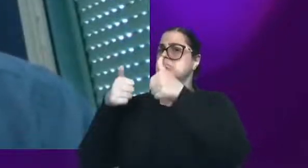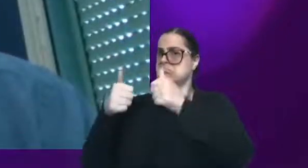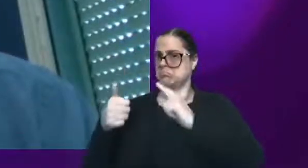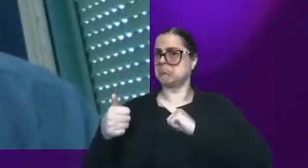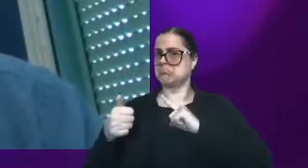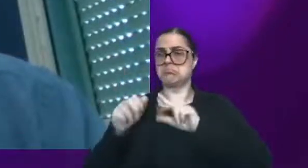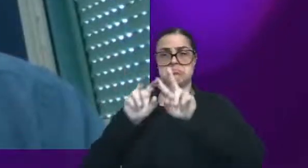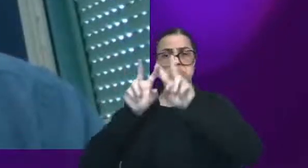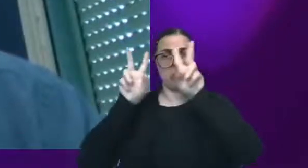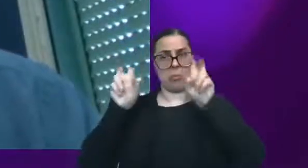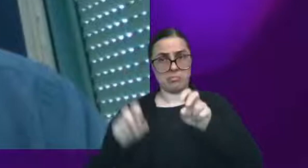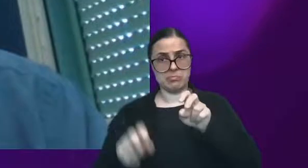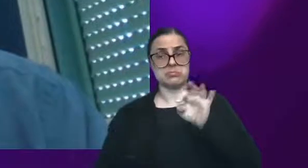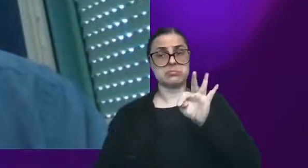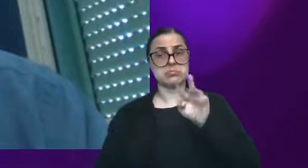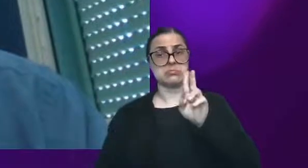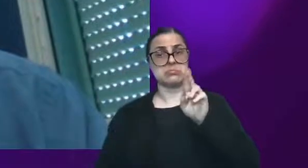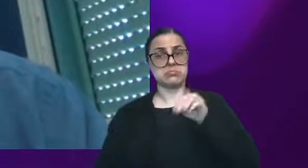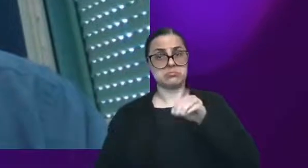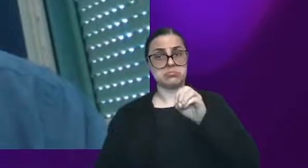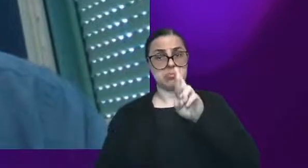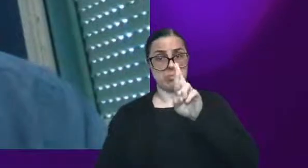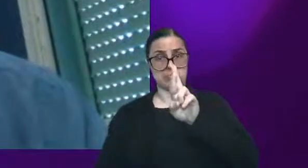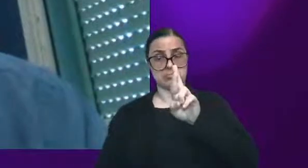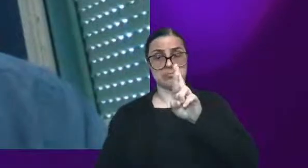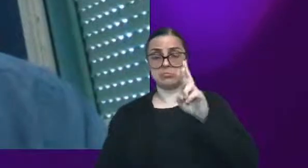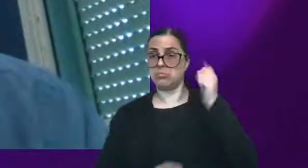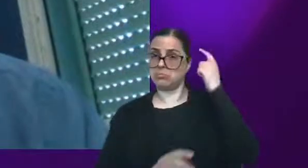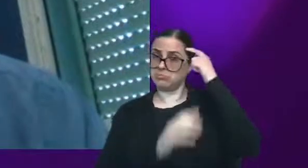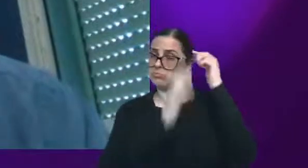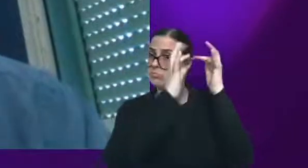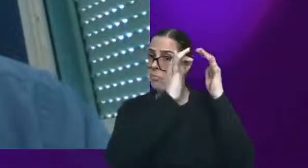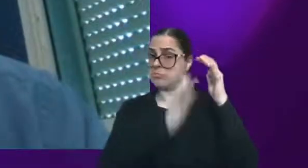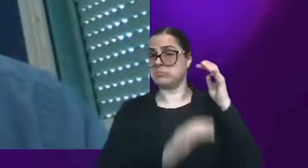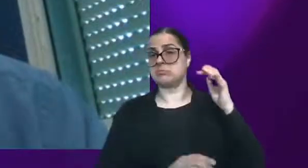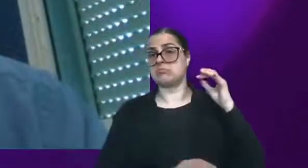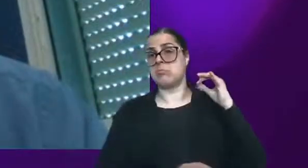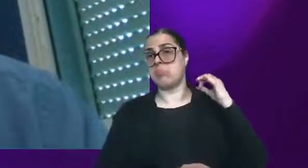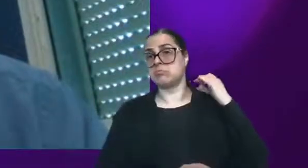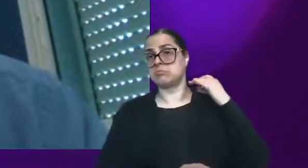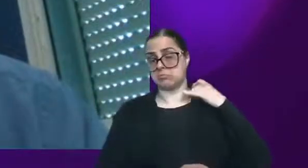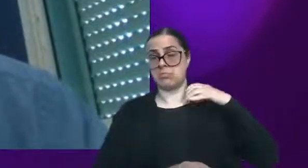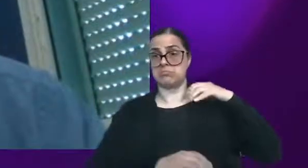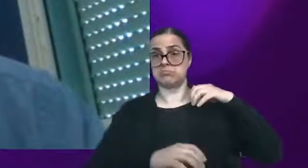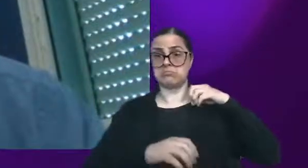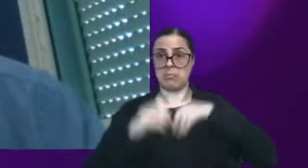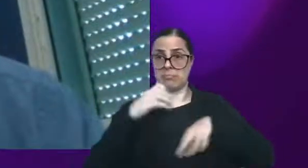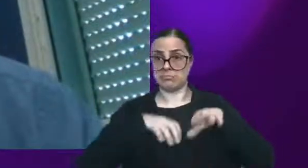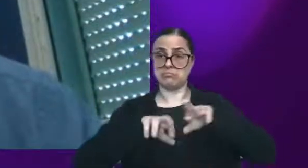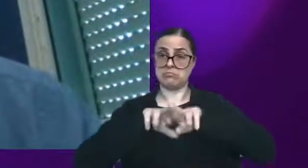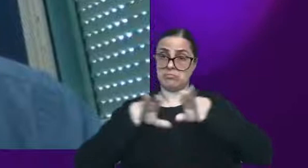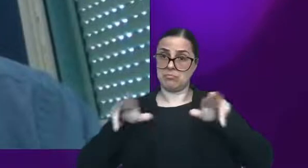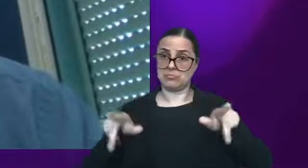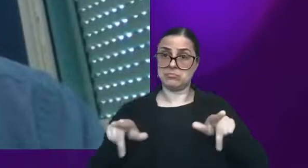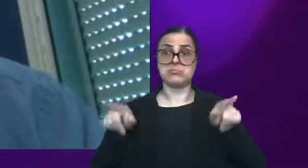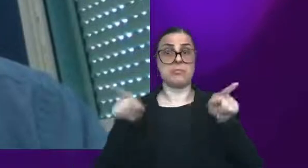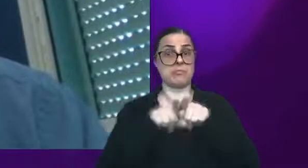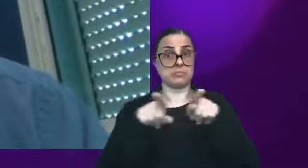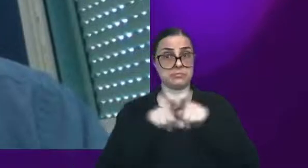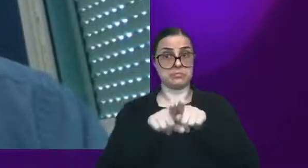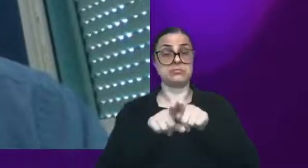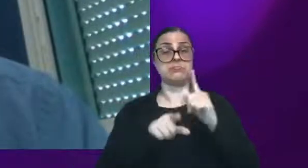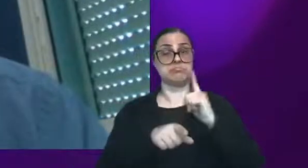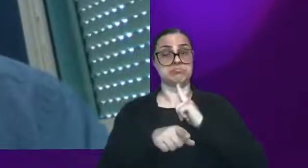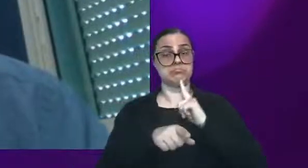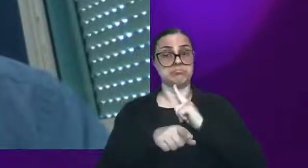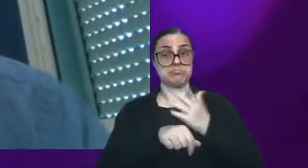por ustedes, por conta de la indicación precoz, temprana en